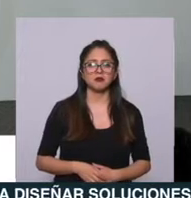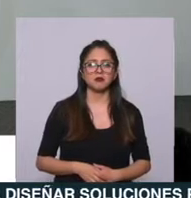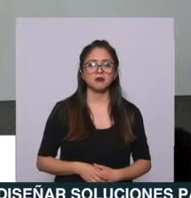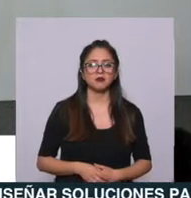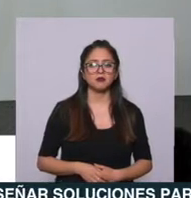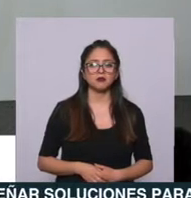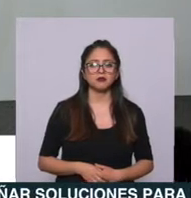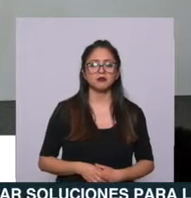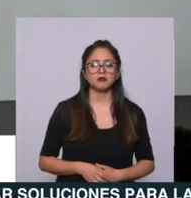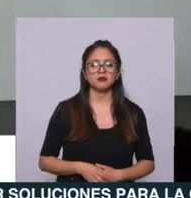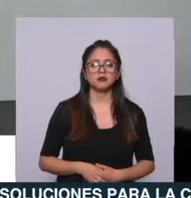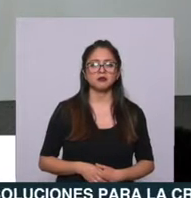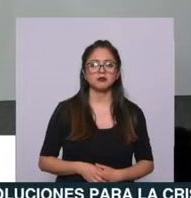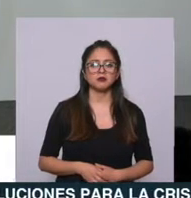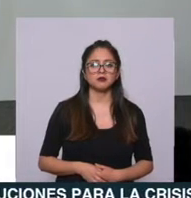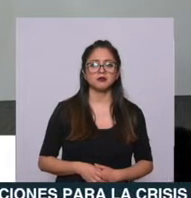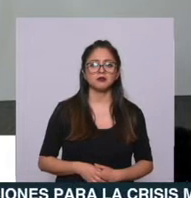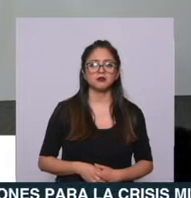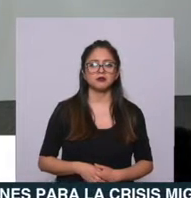pero al mismo tiempo